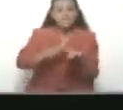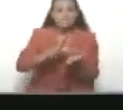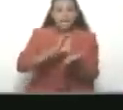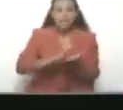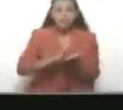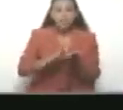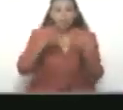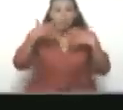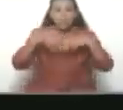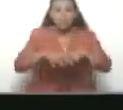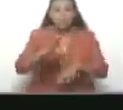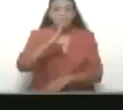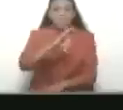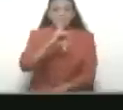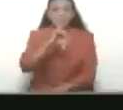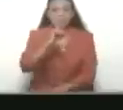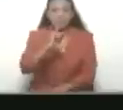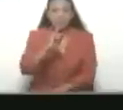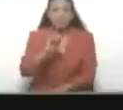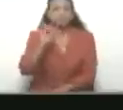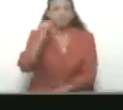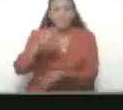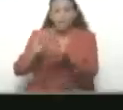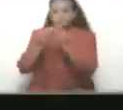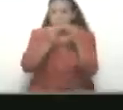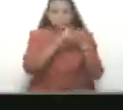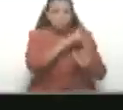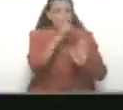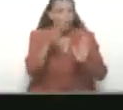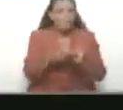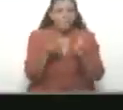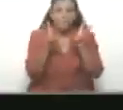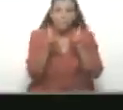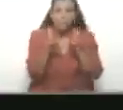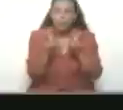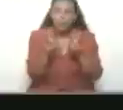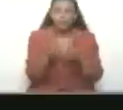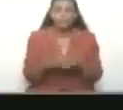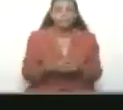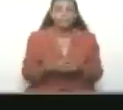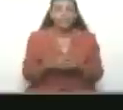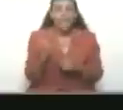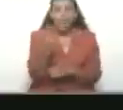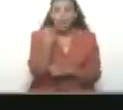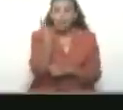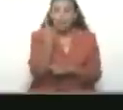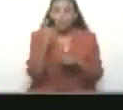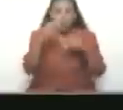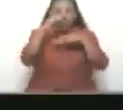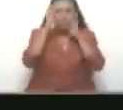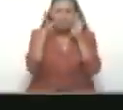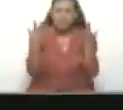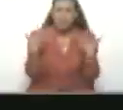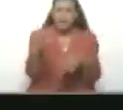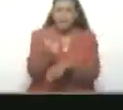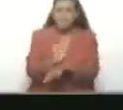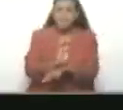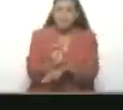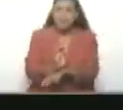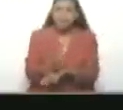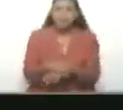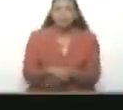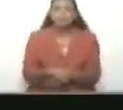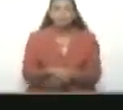diagnóstico integral Cipriano Castro completamente nuevo el ambulatorio